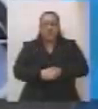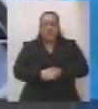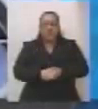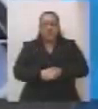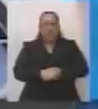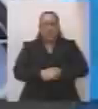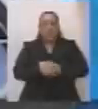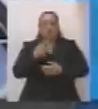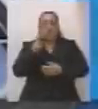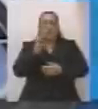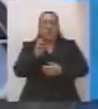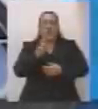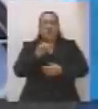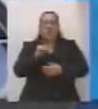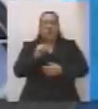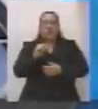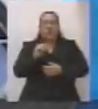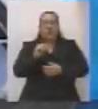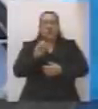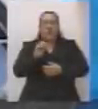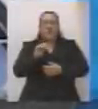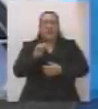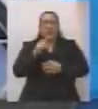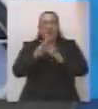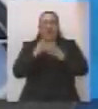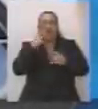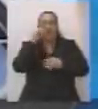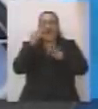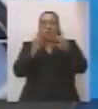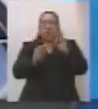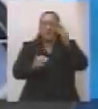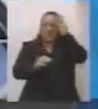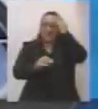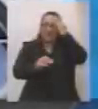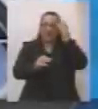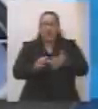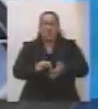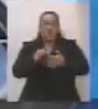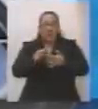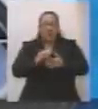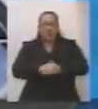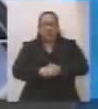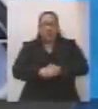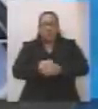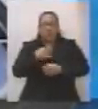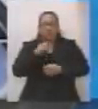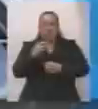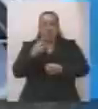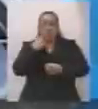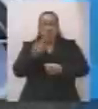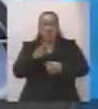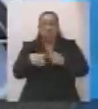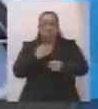El profesor Erich Maskin, como ustedes saben, es un gran economista de especial singularidad. Y digo esto porque